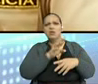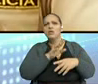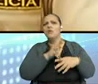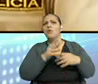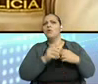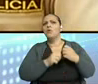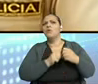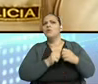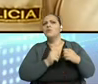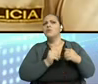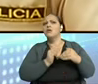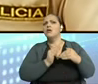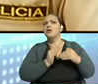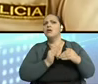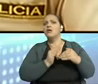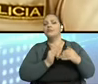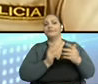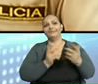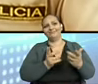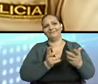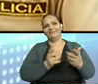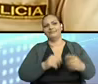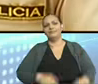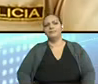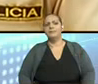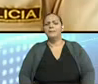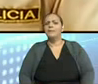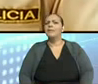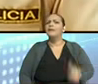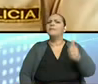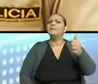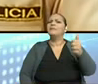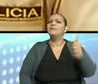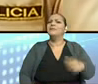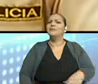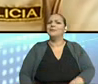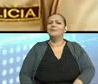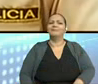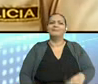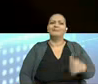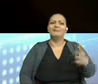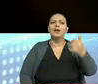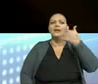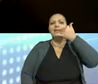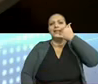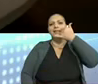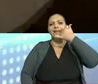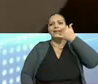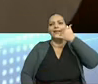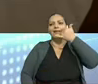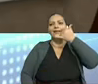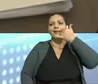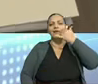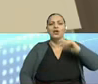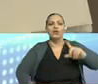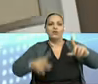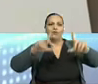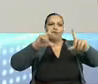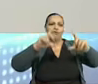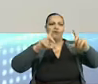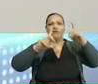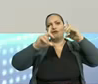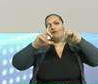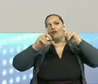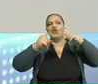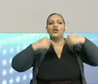escape, esconderme, buscar. Esa suerte que tuviste, ñañito lindo, nunca más la vas a tener. Mayra, es que creo que en